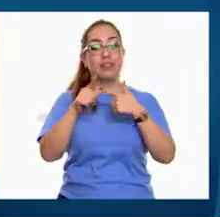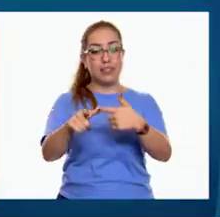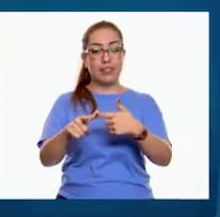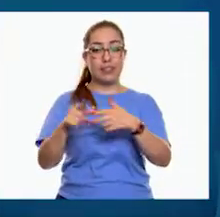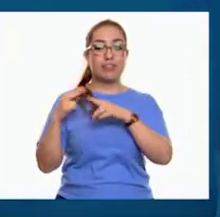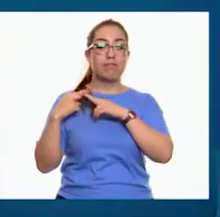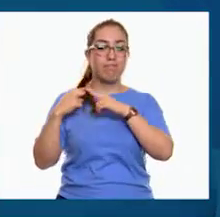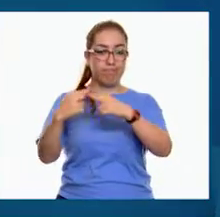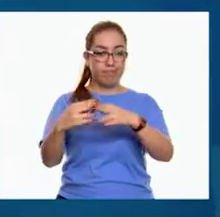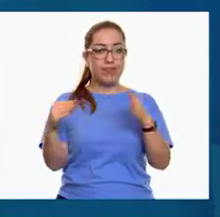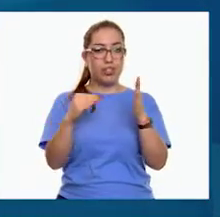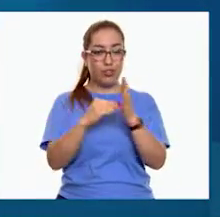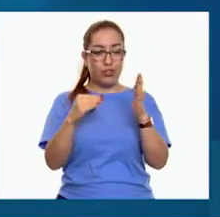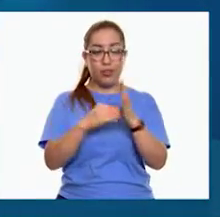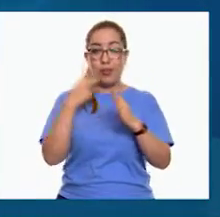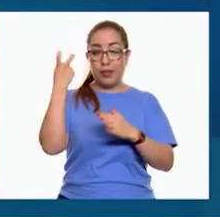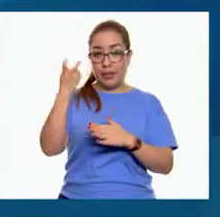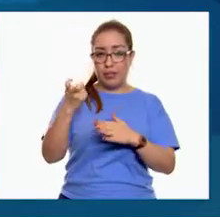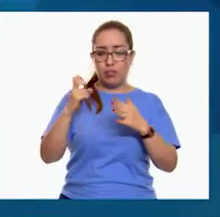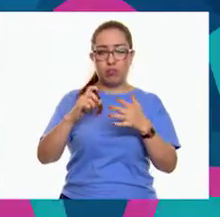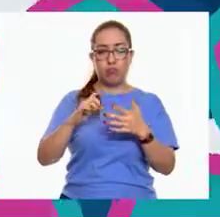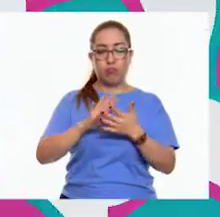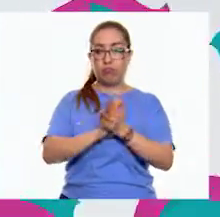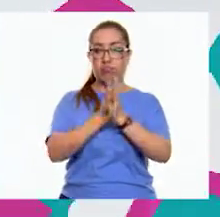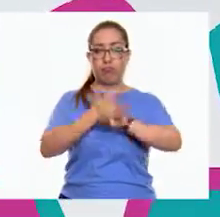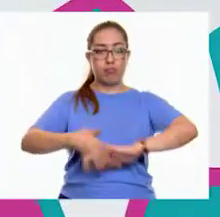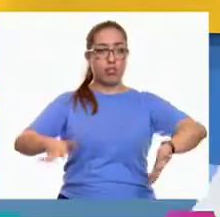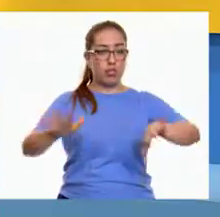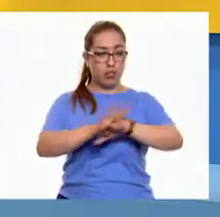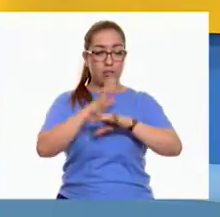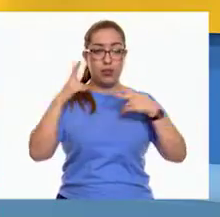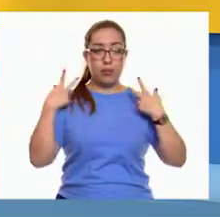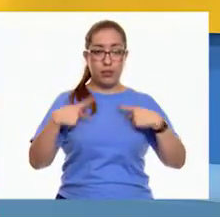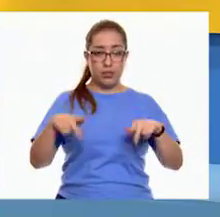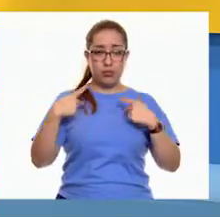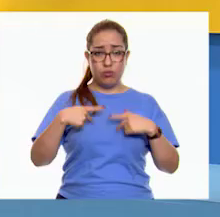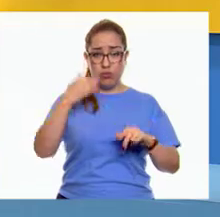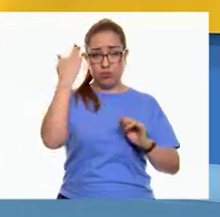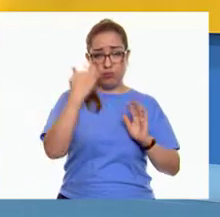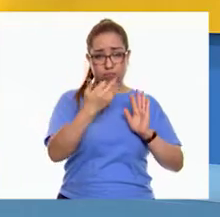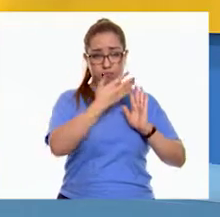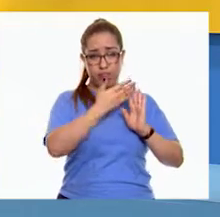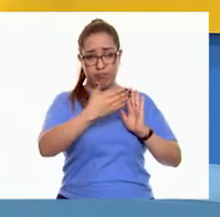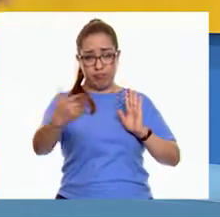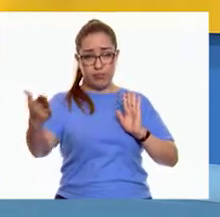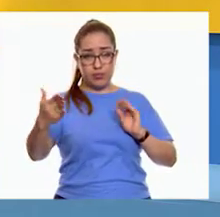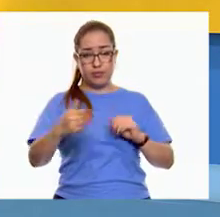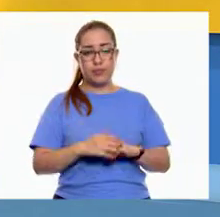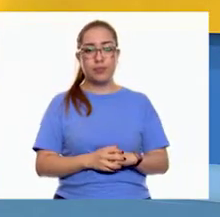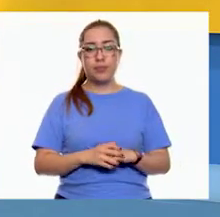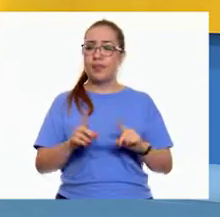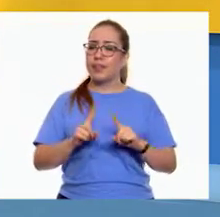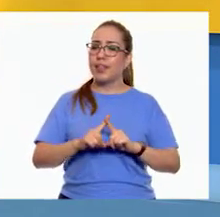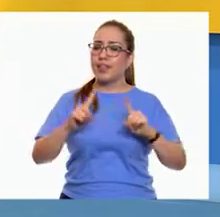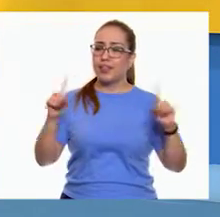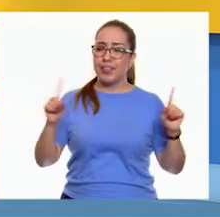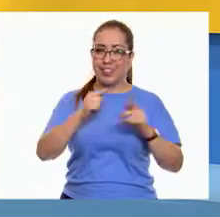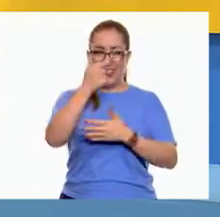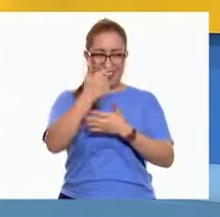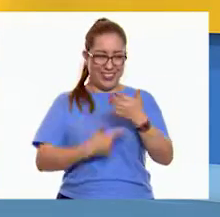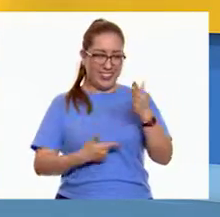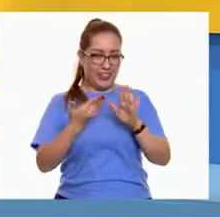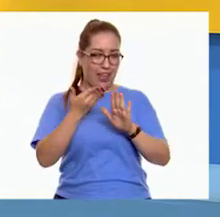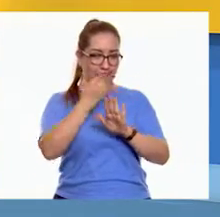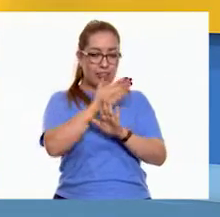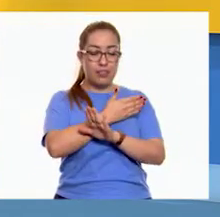que ha modificado profundamente la vida cotidiana de las personas a lo largo de las décadas. Y a diferencia de otros puestos en nuestra lista, la